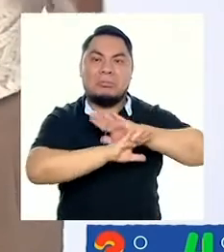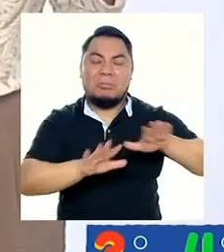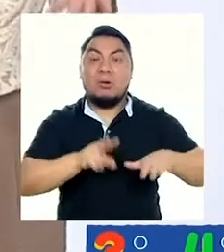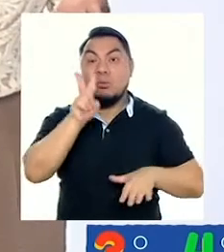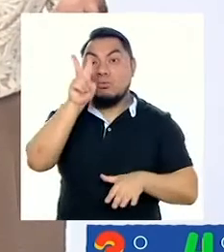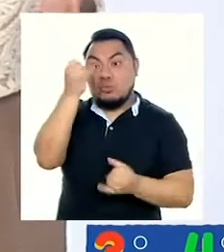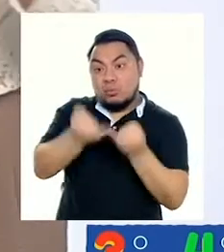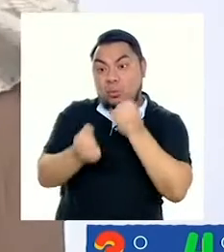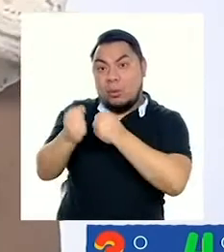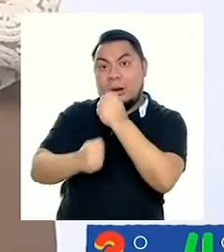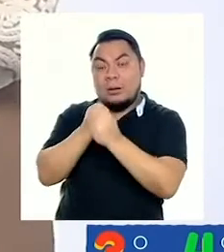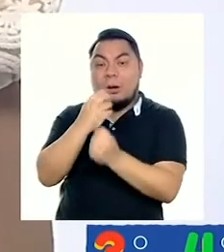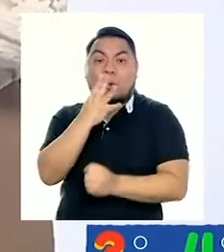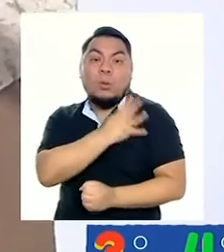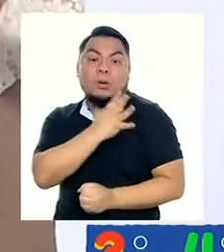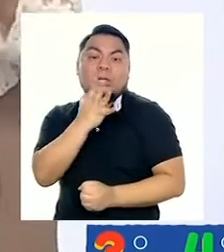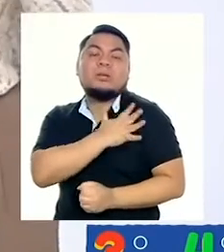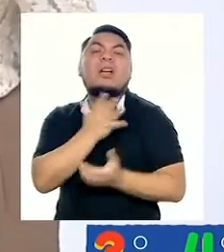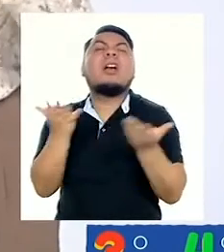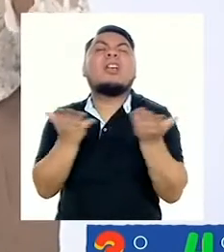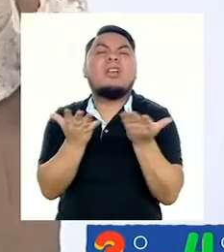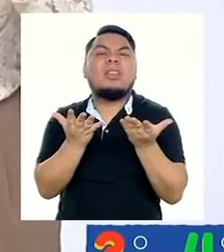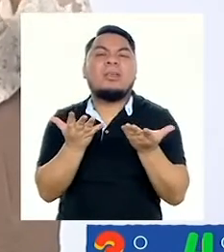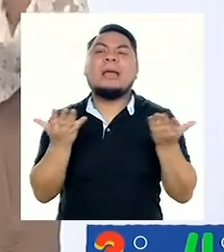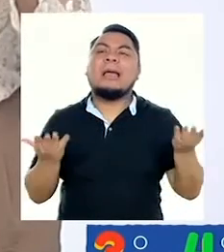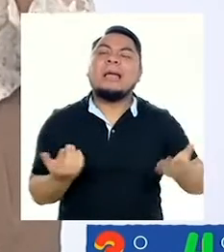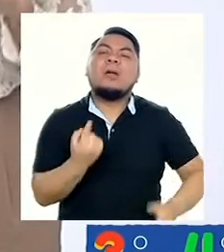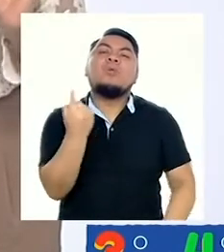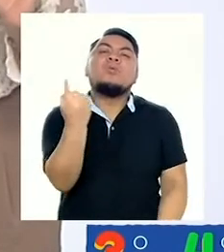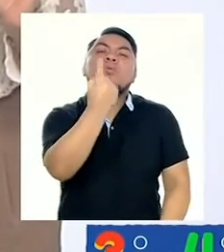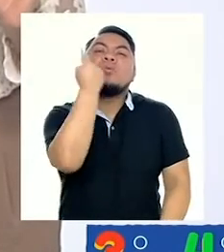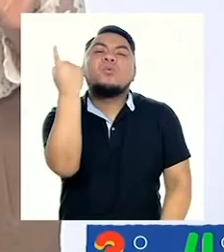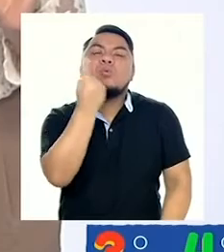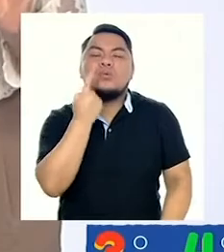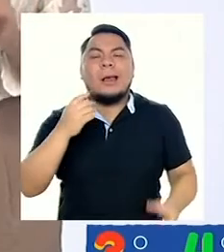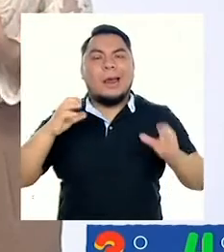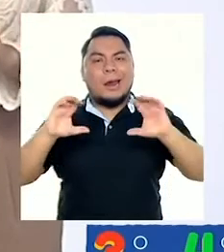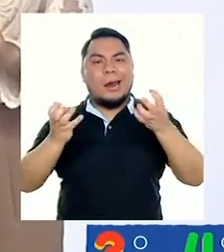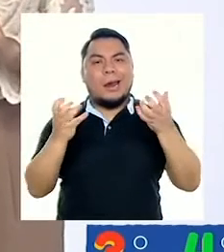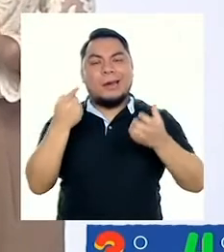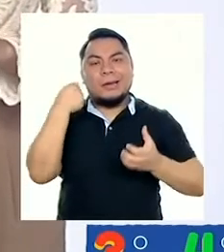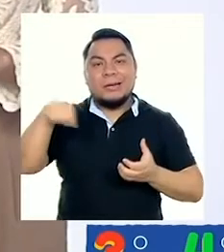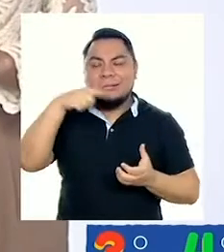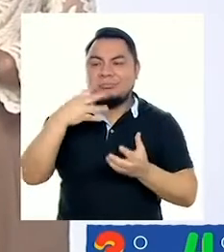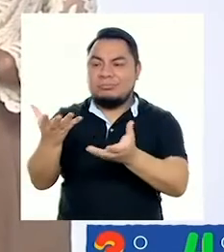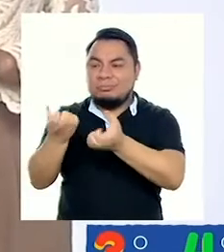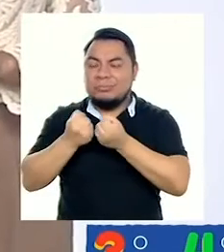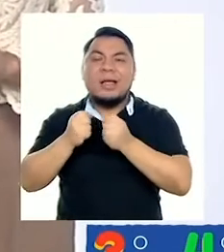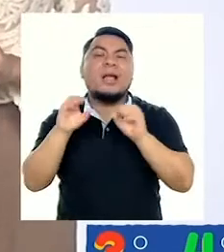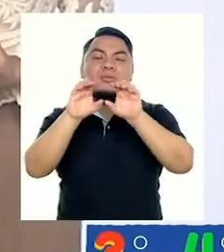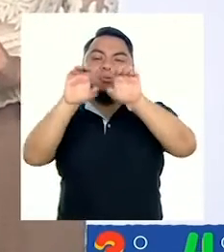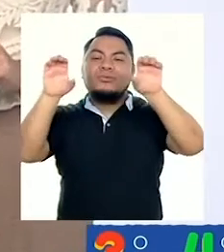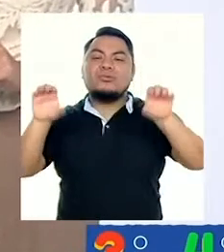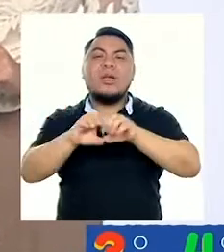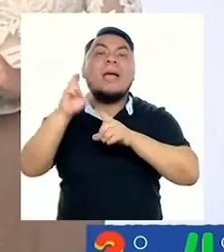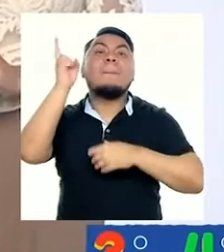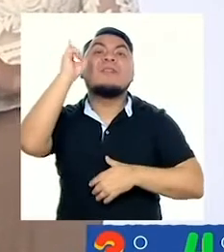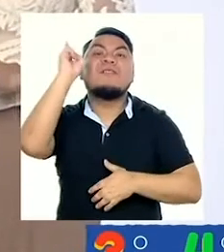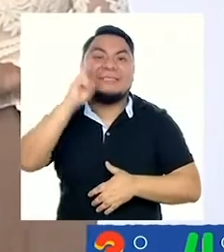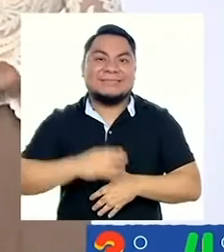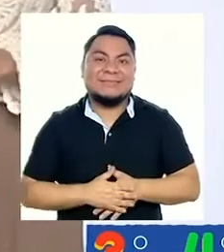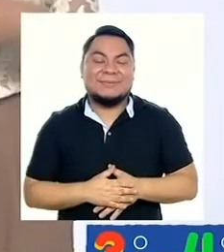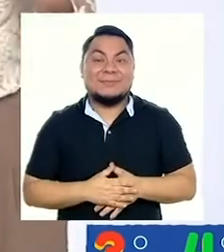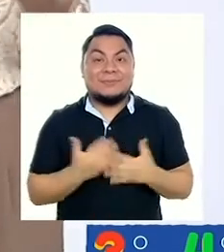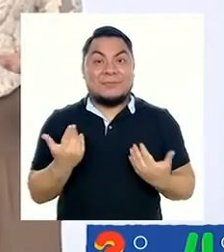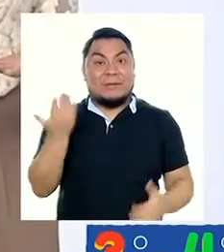últimos años, cuarto y quinto, eran únicamente cursos para obtener el título de profesora. Un día,